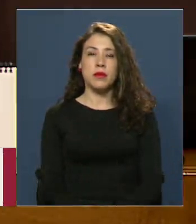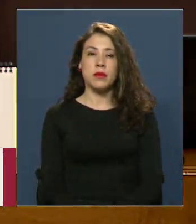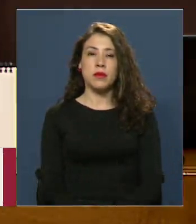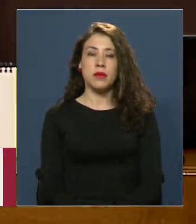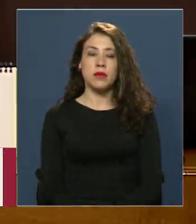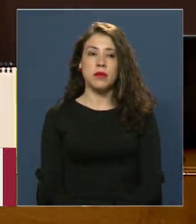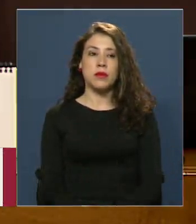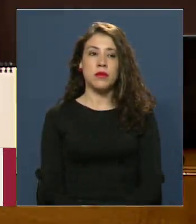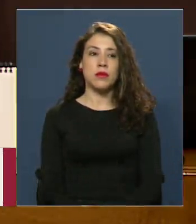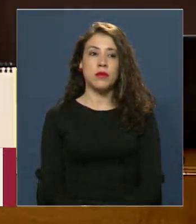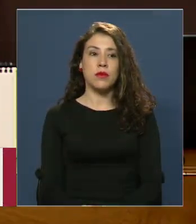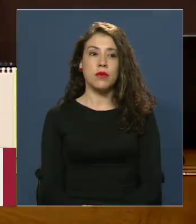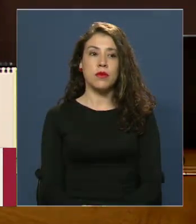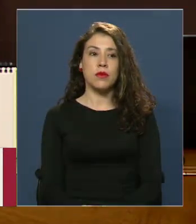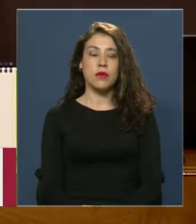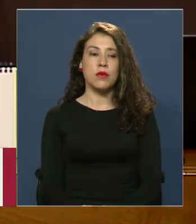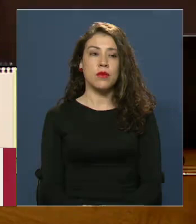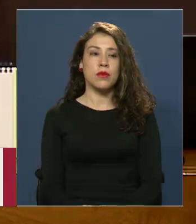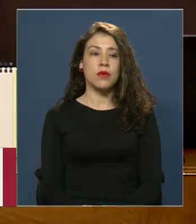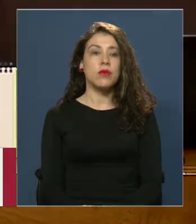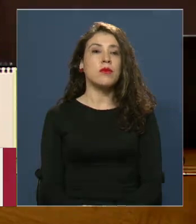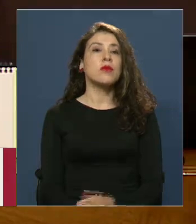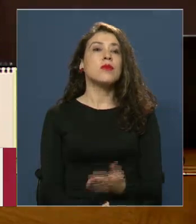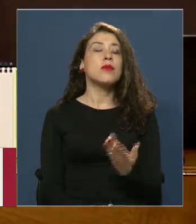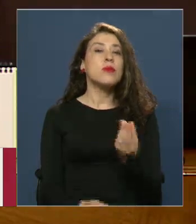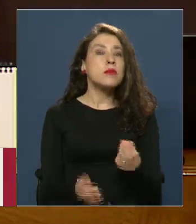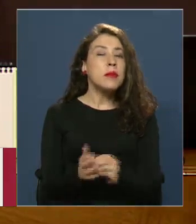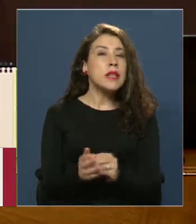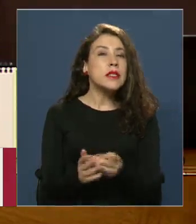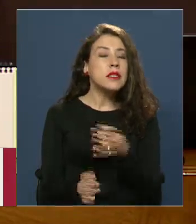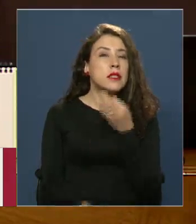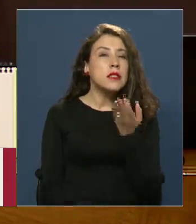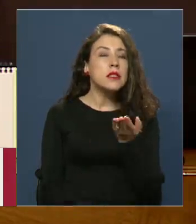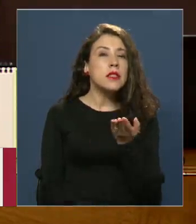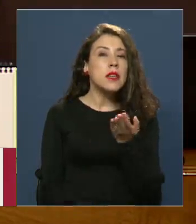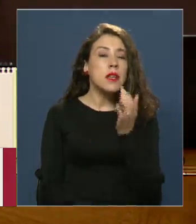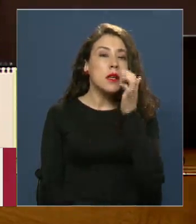Me está pidiendo un segundo adicional, por favor, diputado.